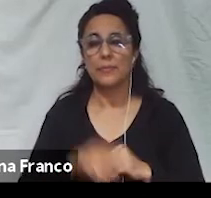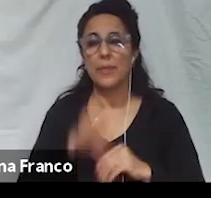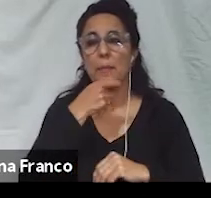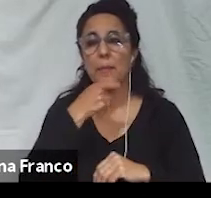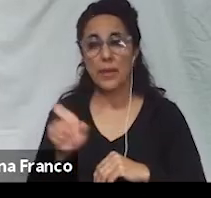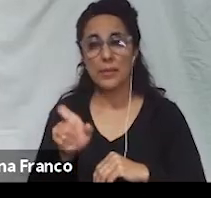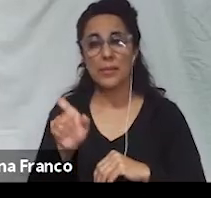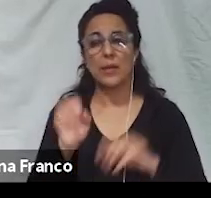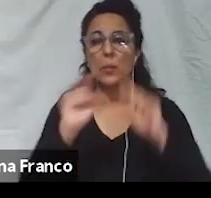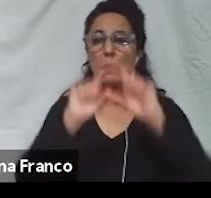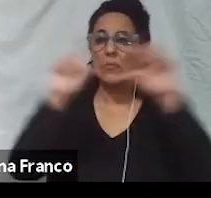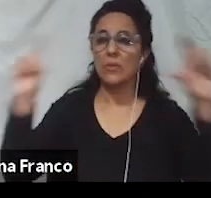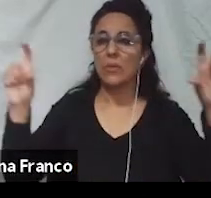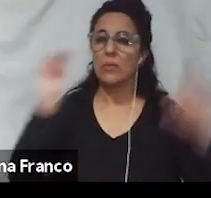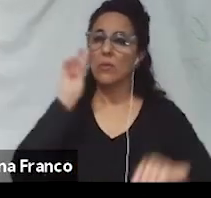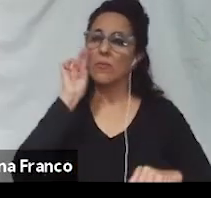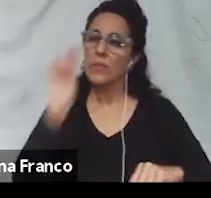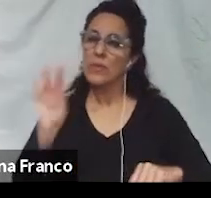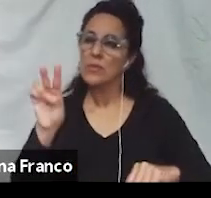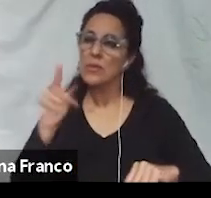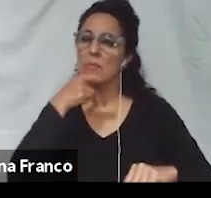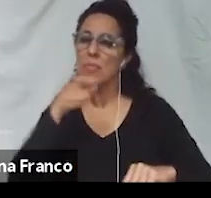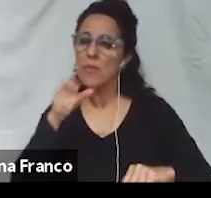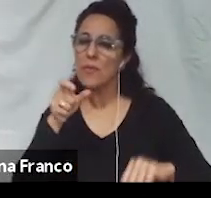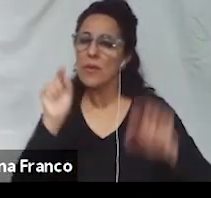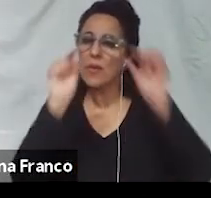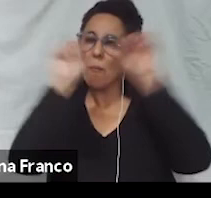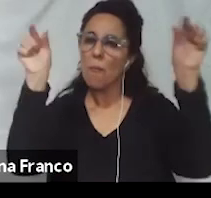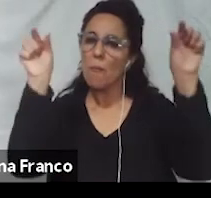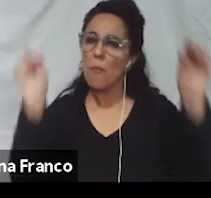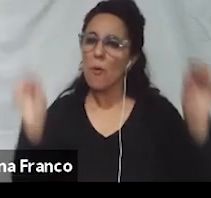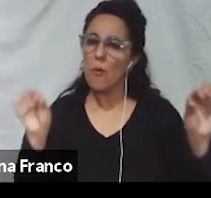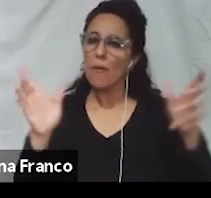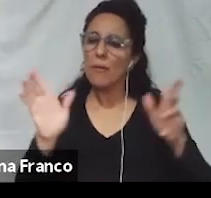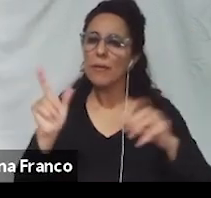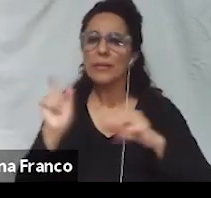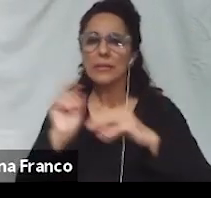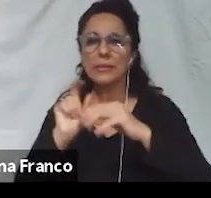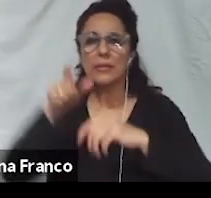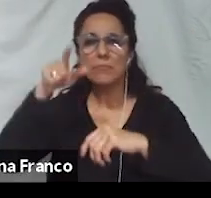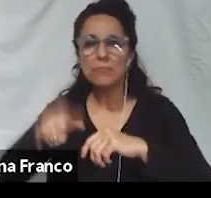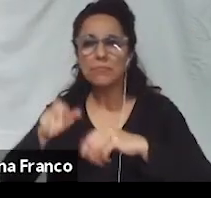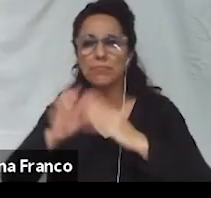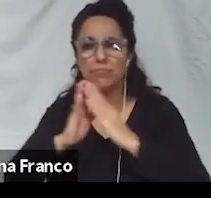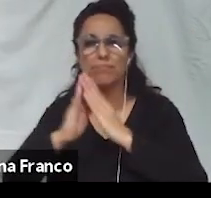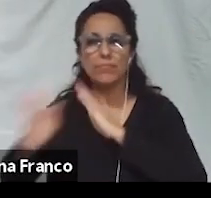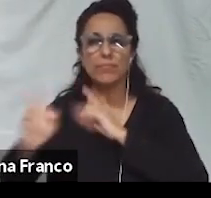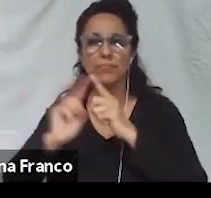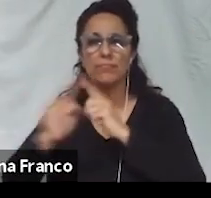tener un título visible, tiene que tener bien definidos los bordes de los campos de entrada, es decir, de los